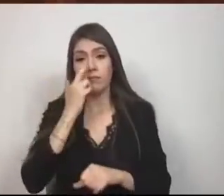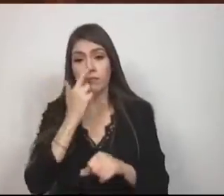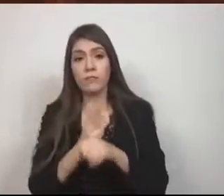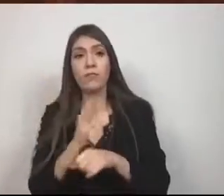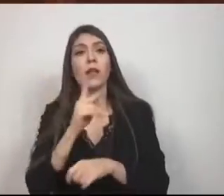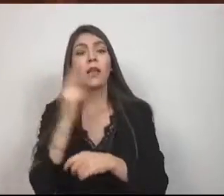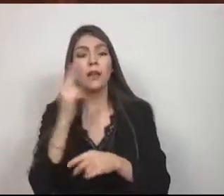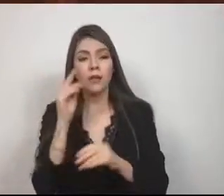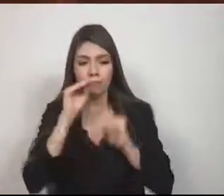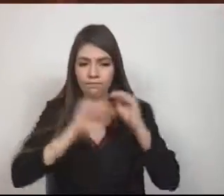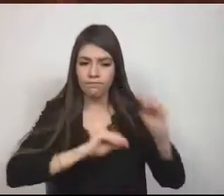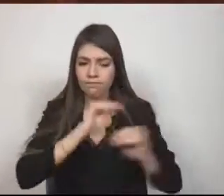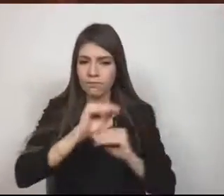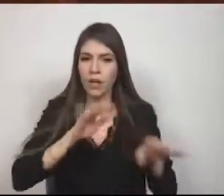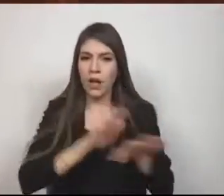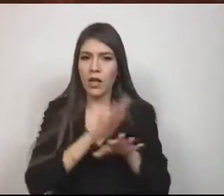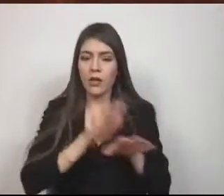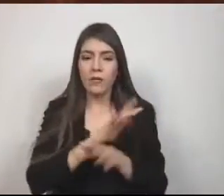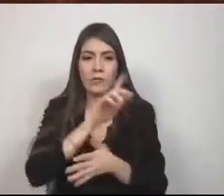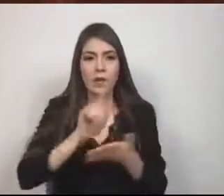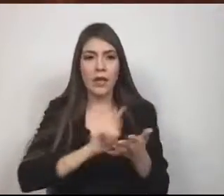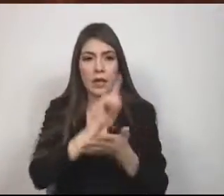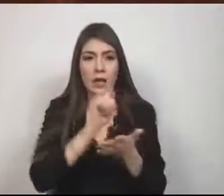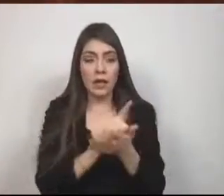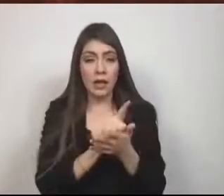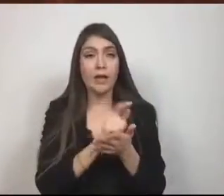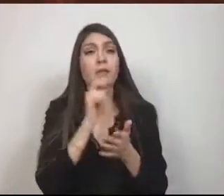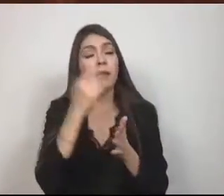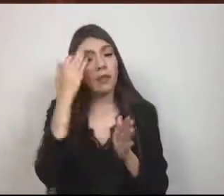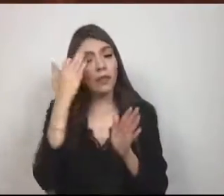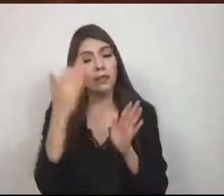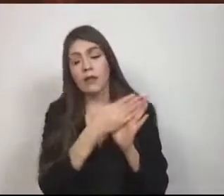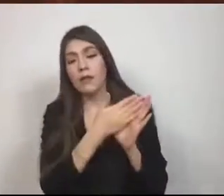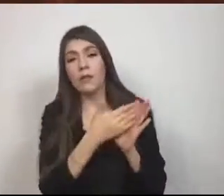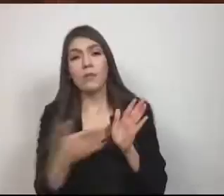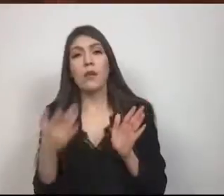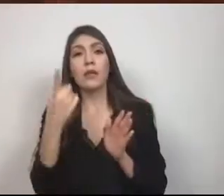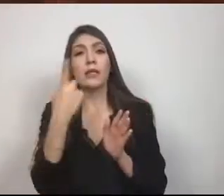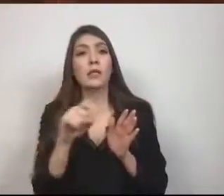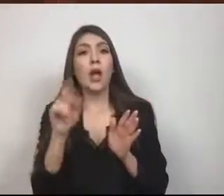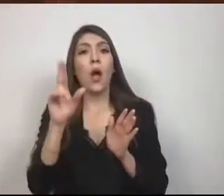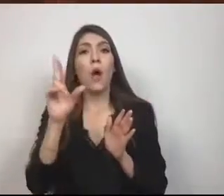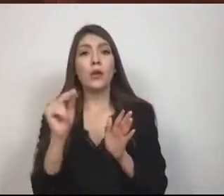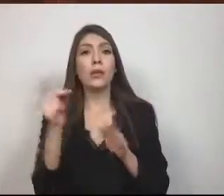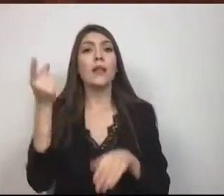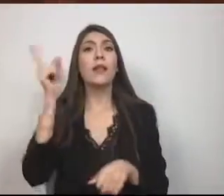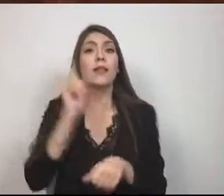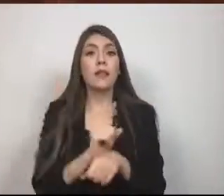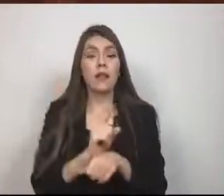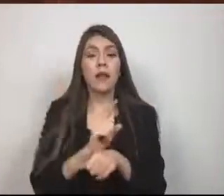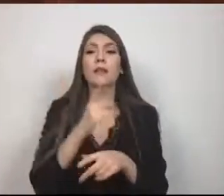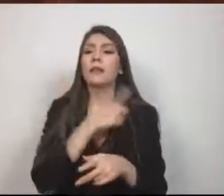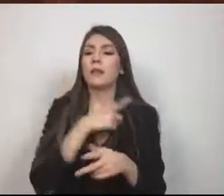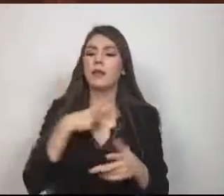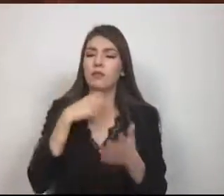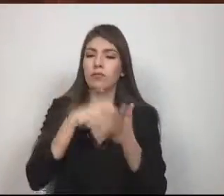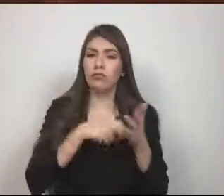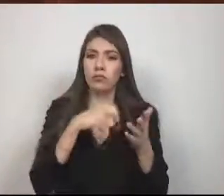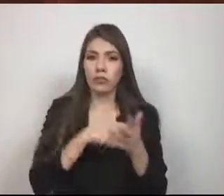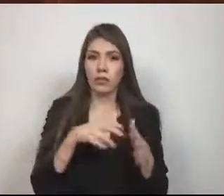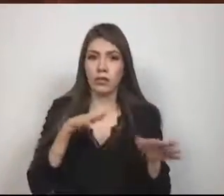legislativas que correspondan en un plazo de 180 días a partir de la entrada en vigor del decreto